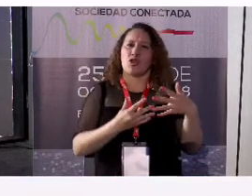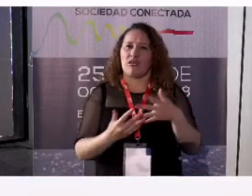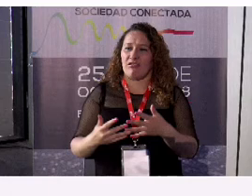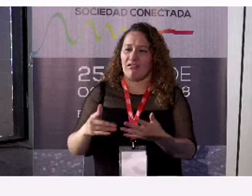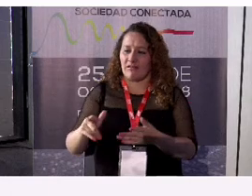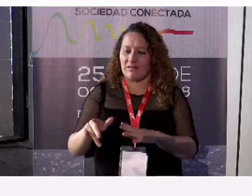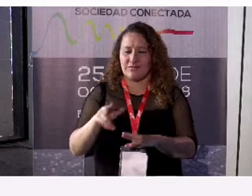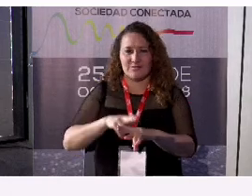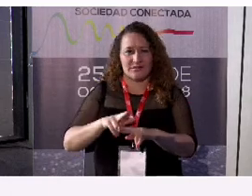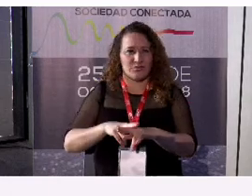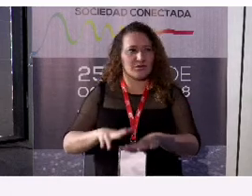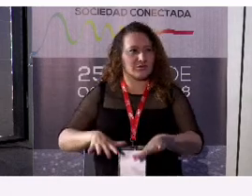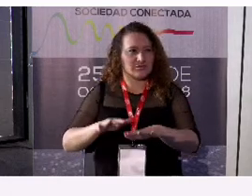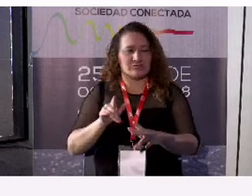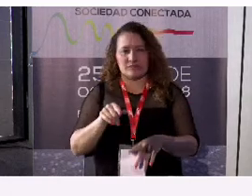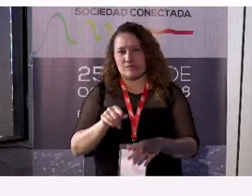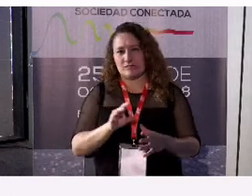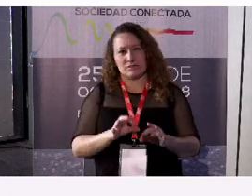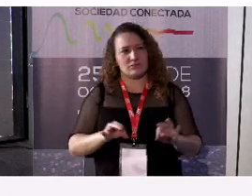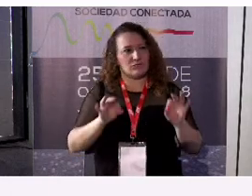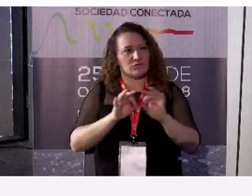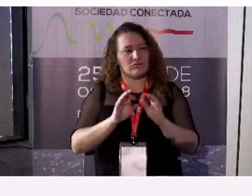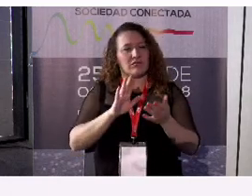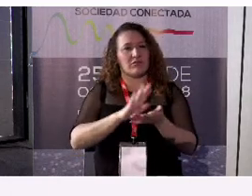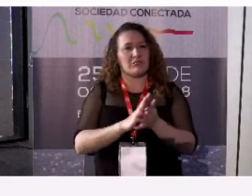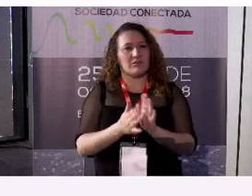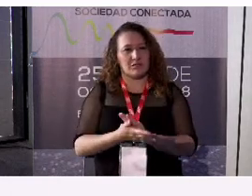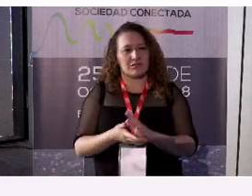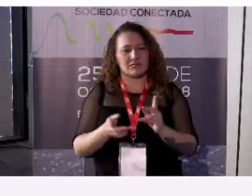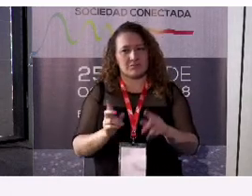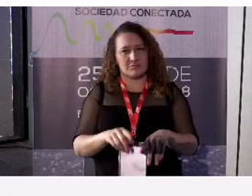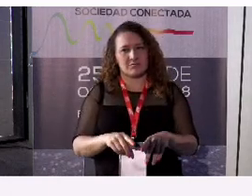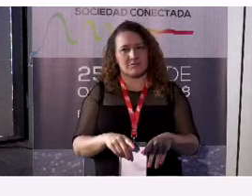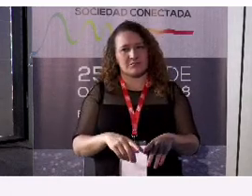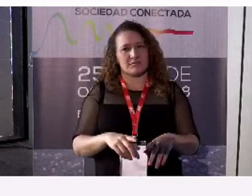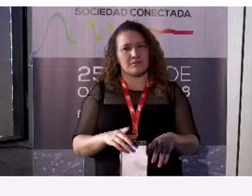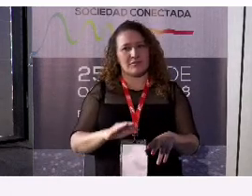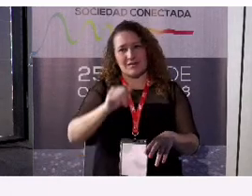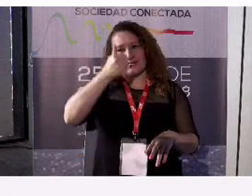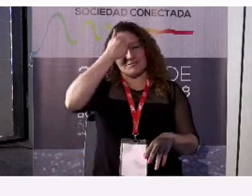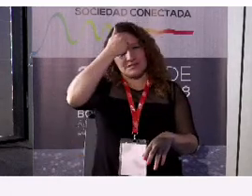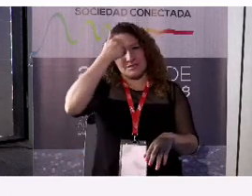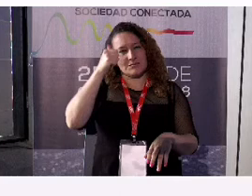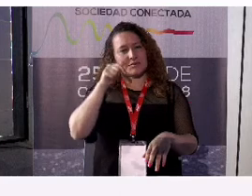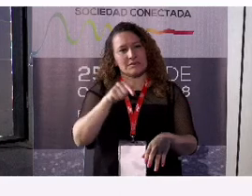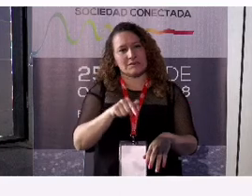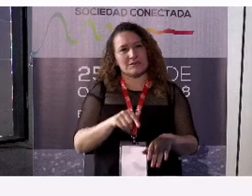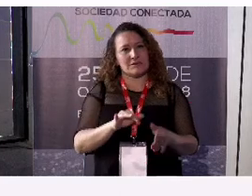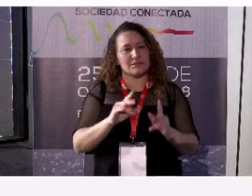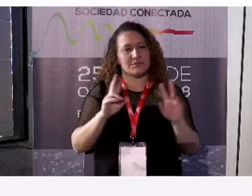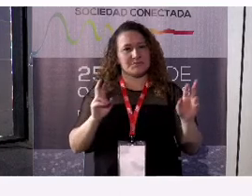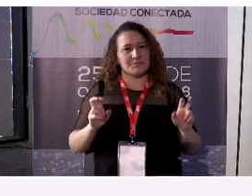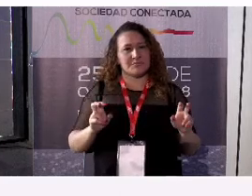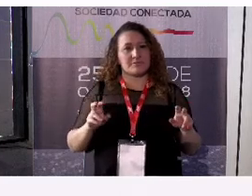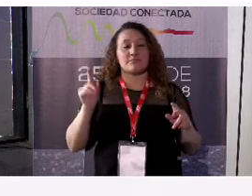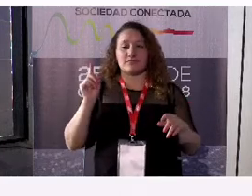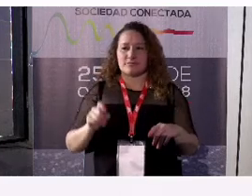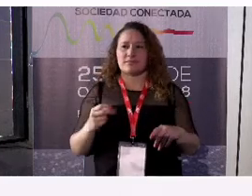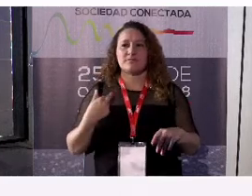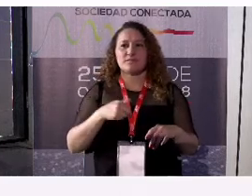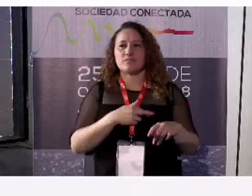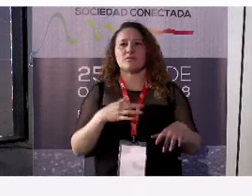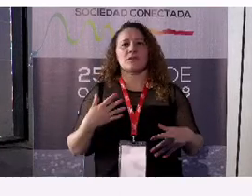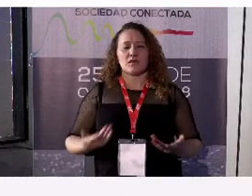importante considerar este aspecto la paz un aspecto primordial tenemos que propar